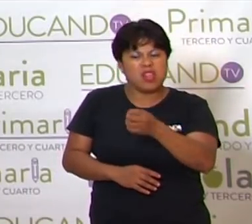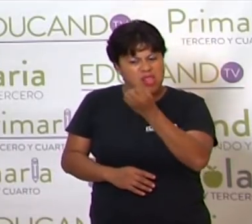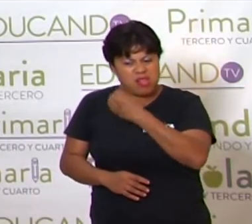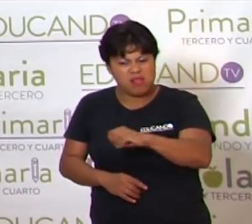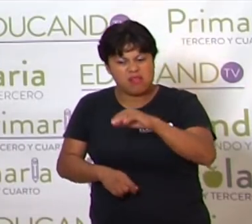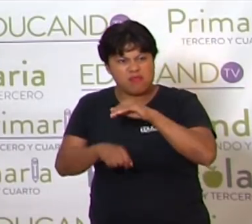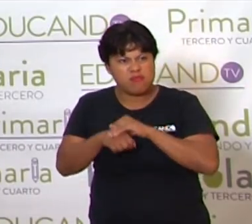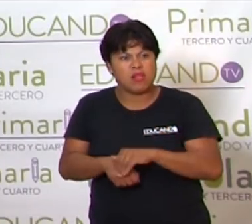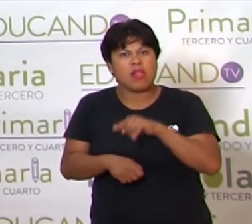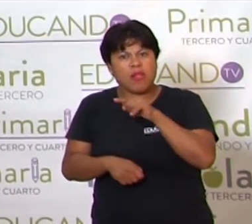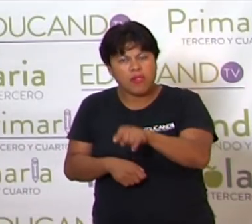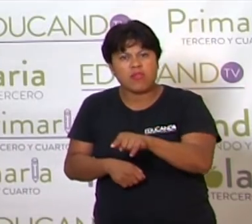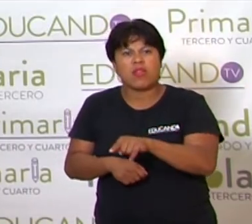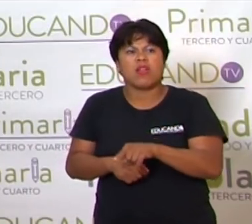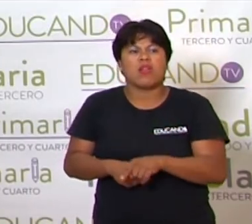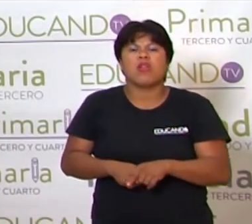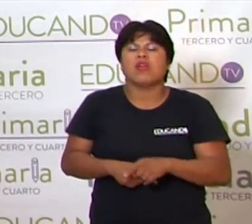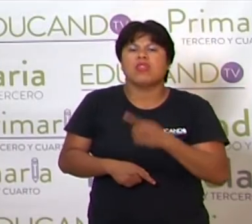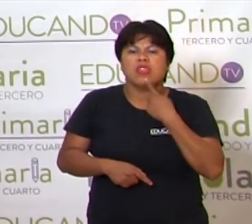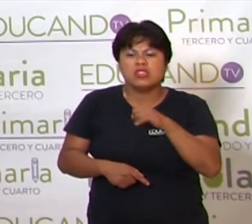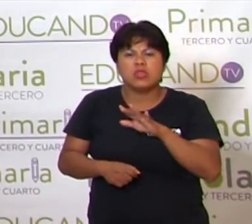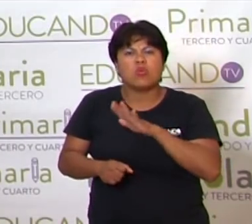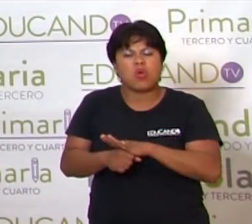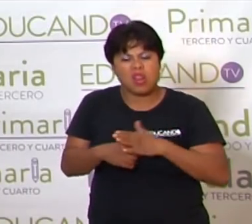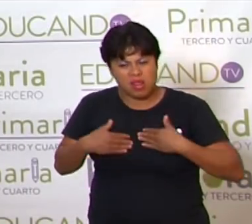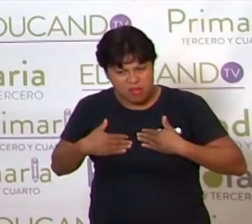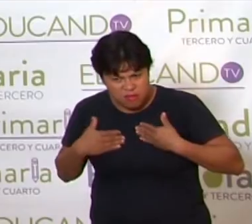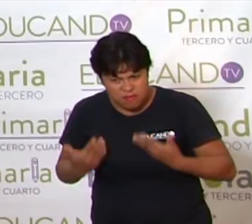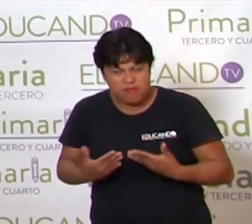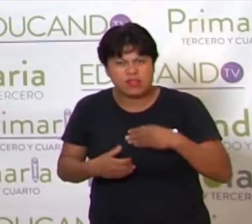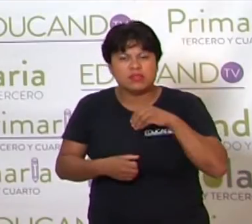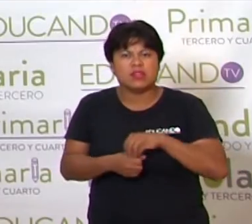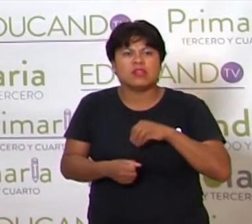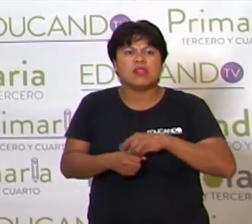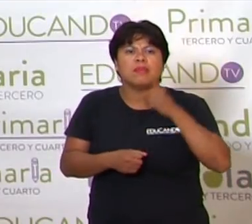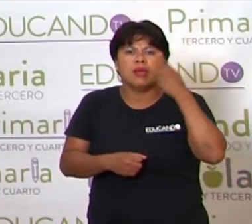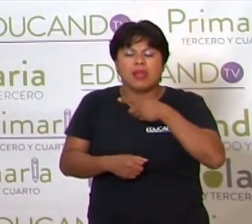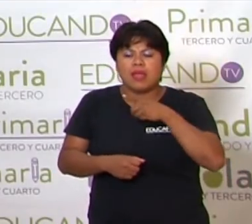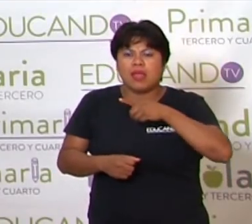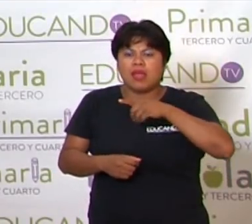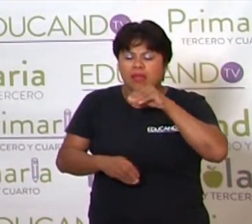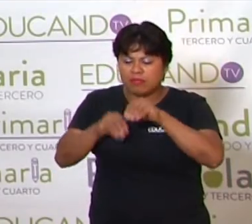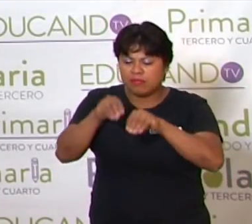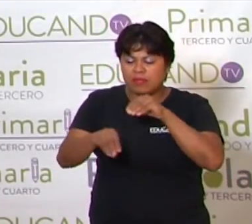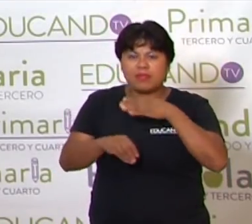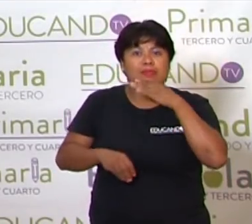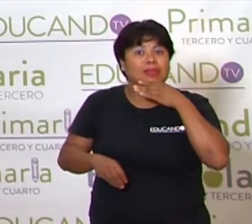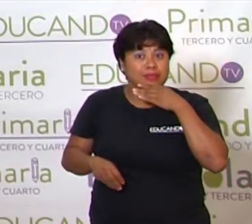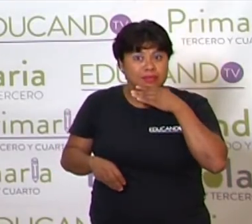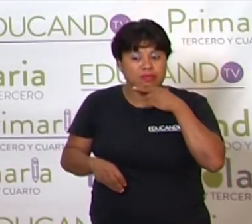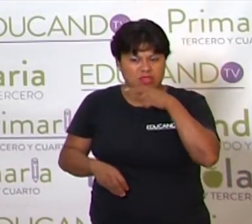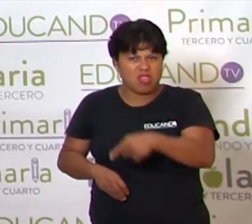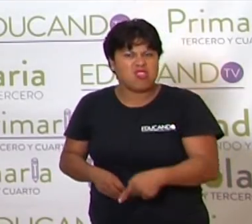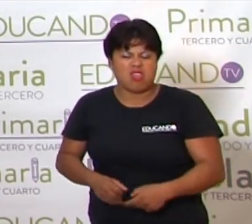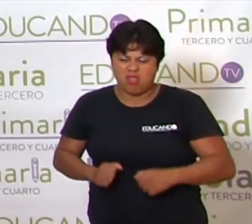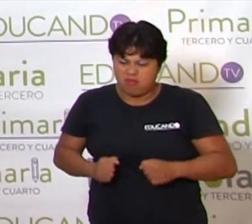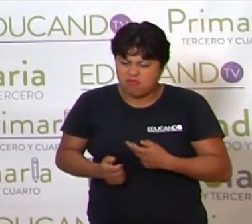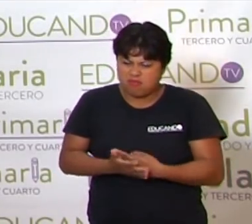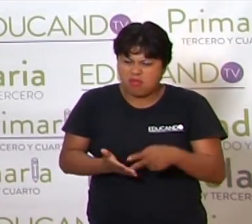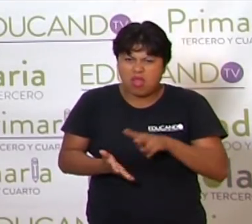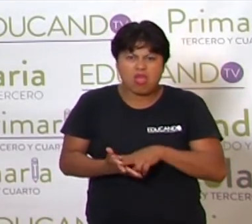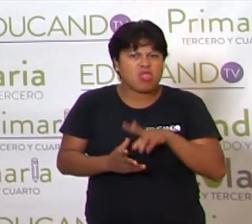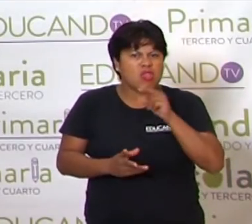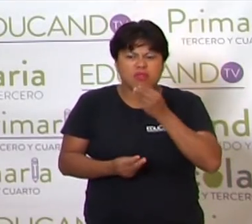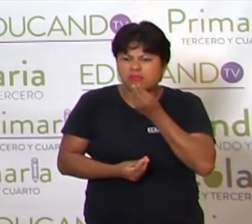a que ella contara cuál era el secreto para cultivar el maíz. Y ella, muy valiente, no lo